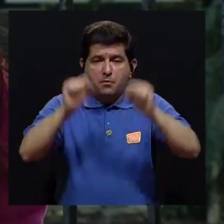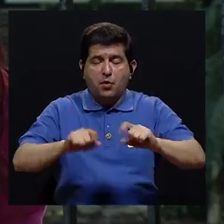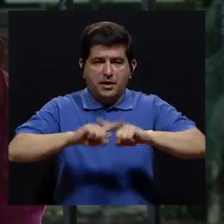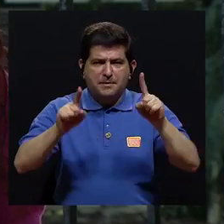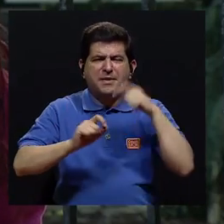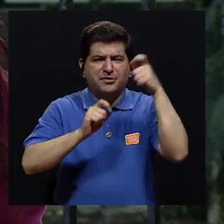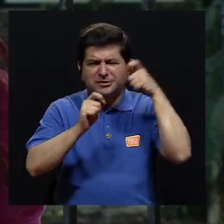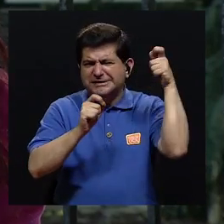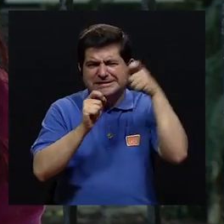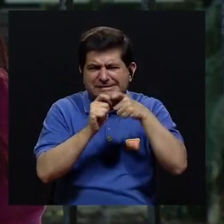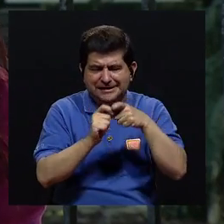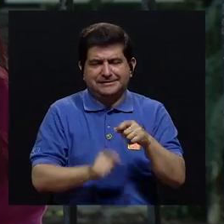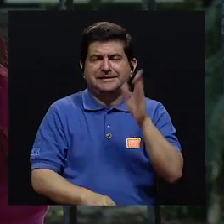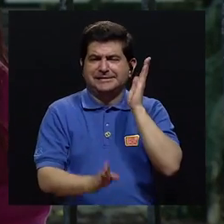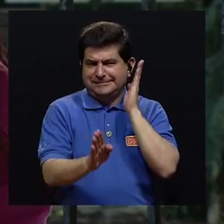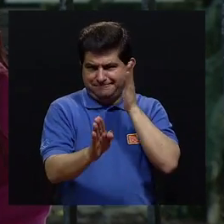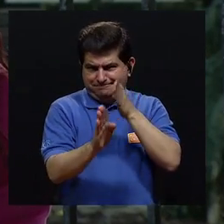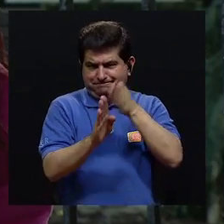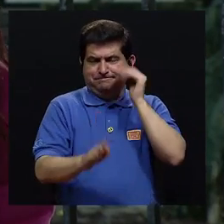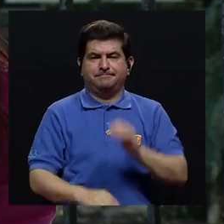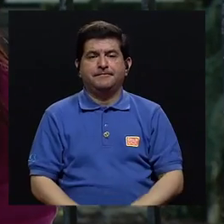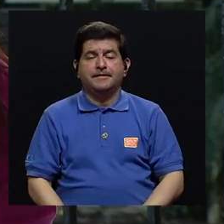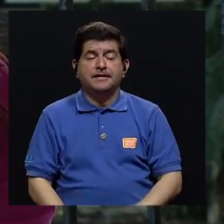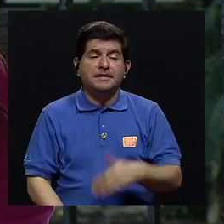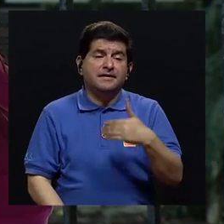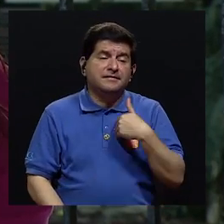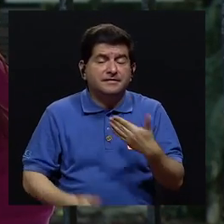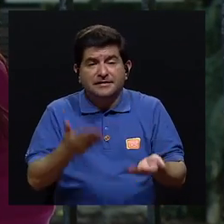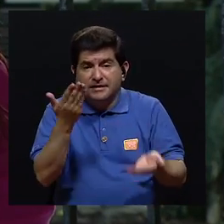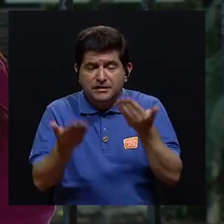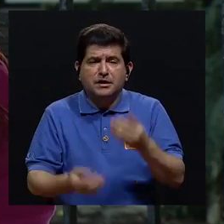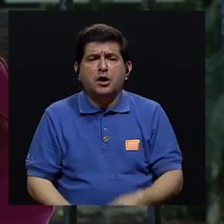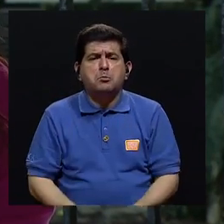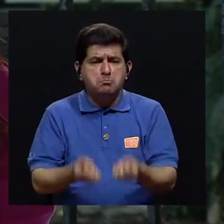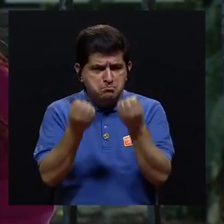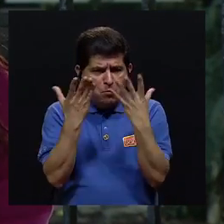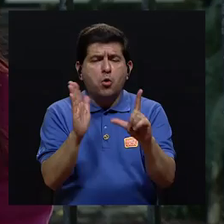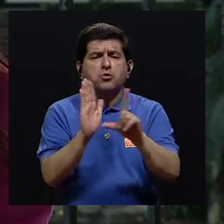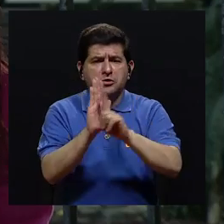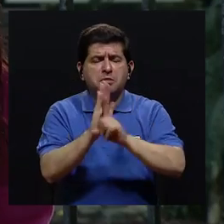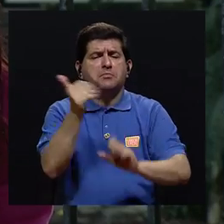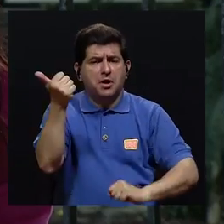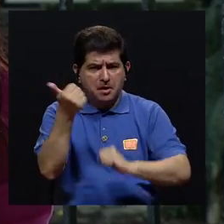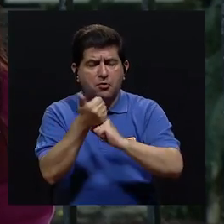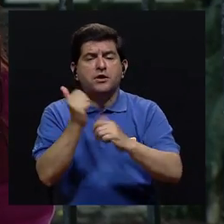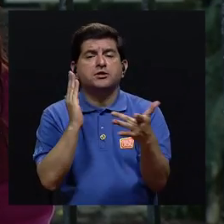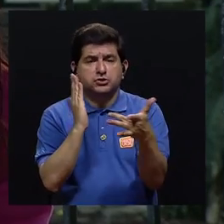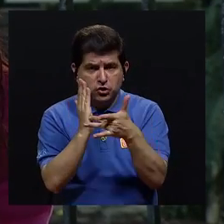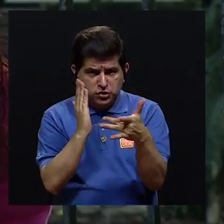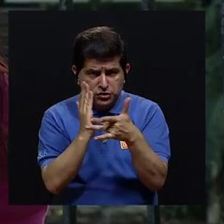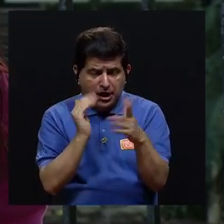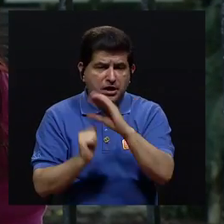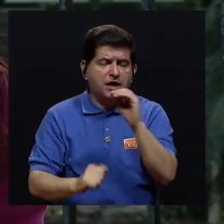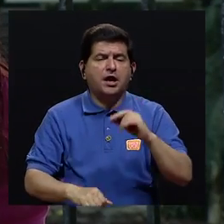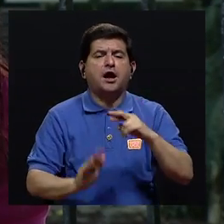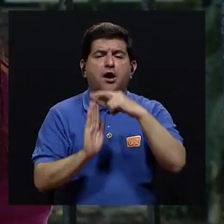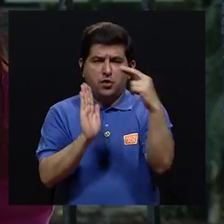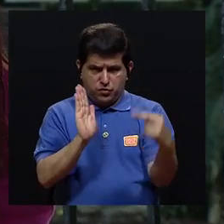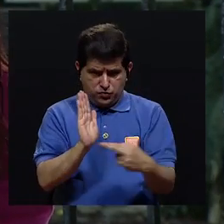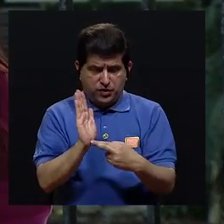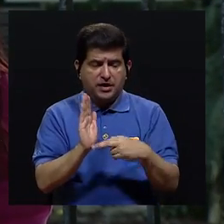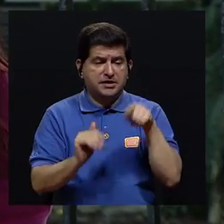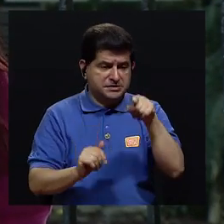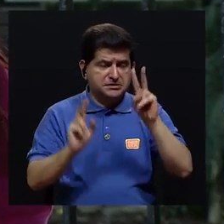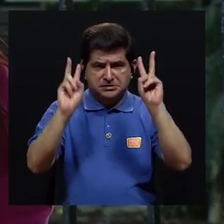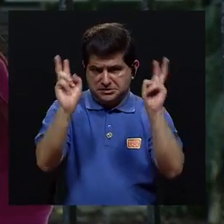pero ya son más específicas. Entonces, sí tenemos de cierta manera bastante legislación que nos apoye técnicamente o de manera